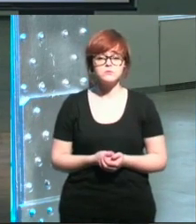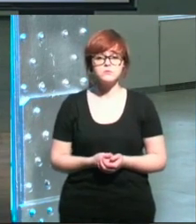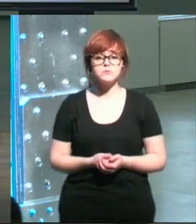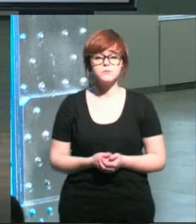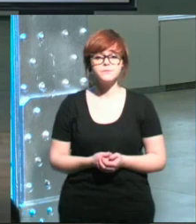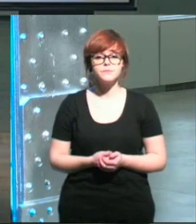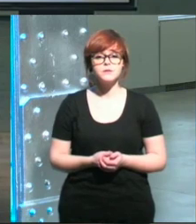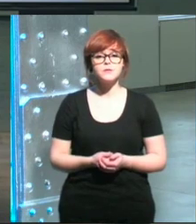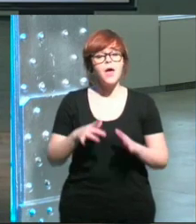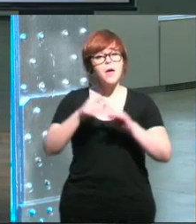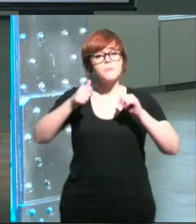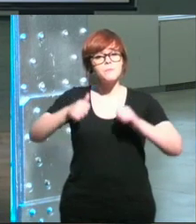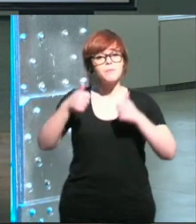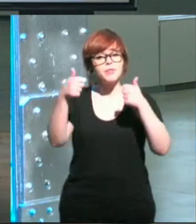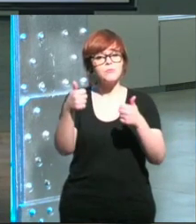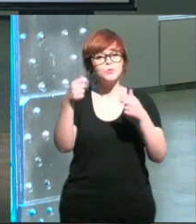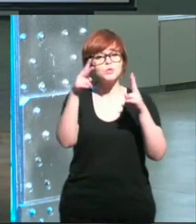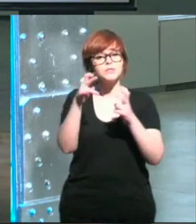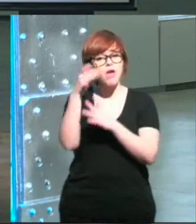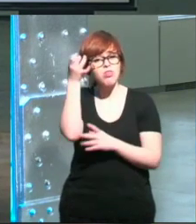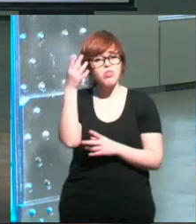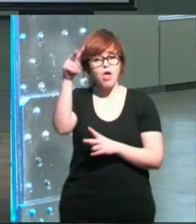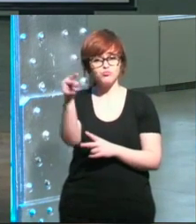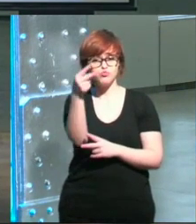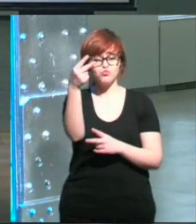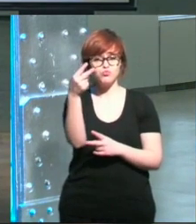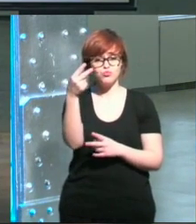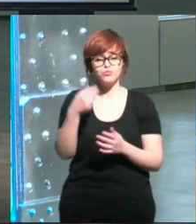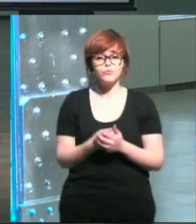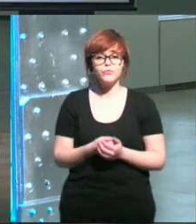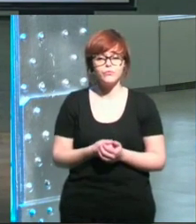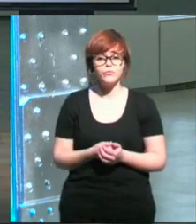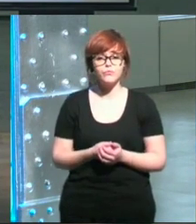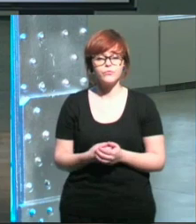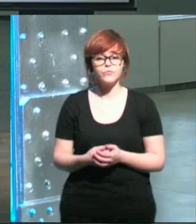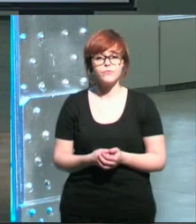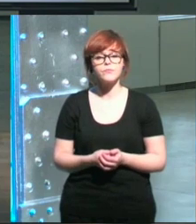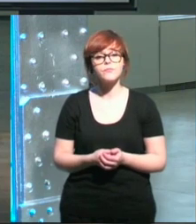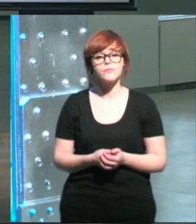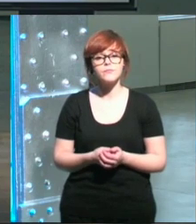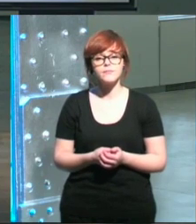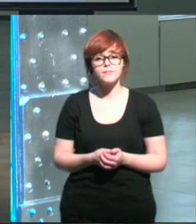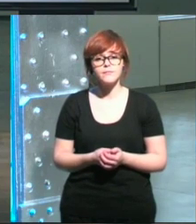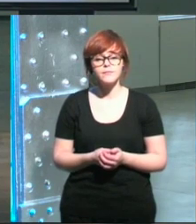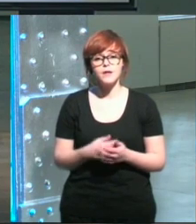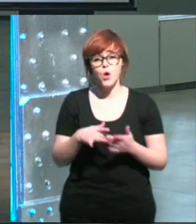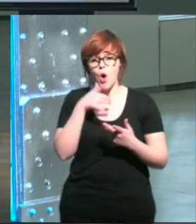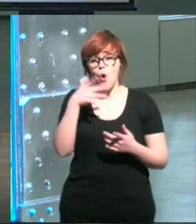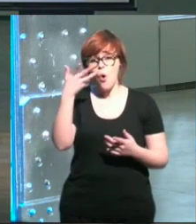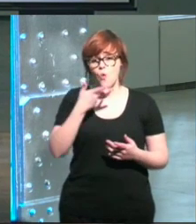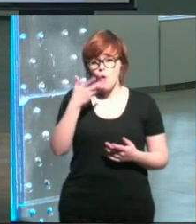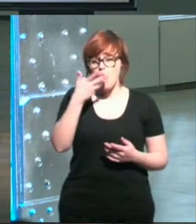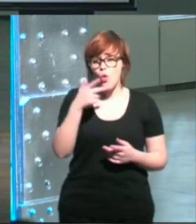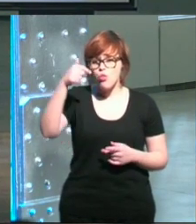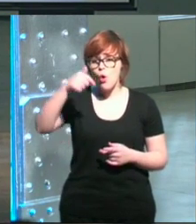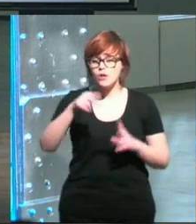Empecemos con la primera de esas 2 ideas sobre la forma de comunicar. Hablamos de lo que hoy se conoce como